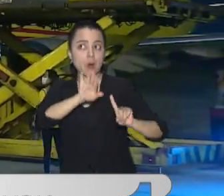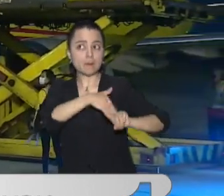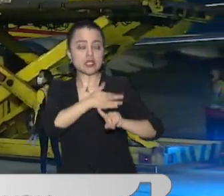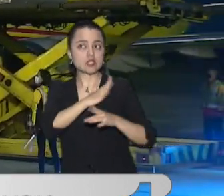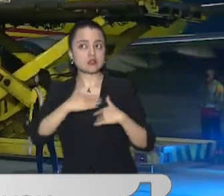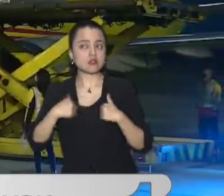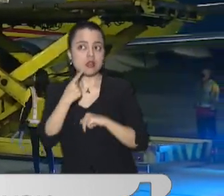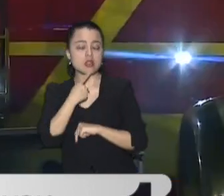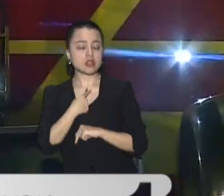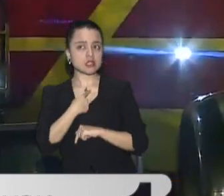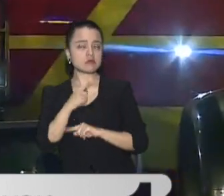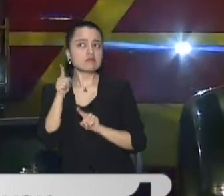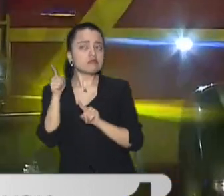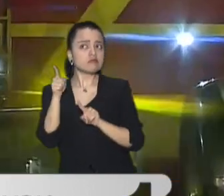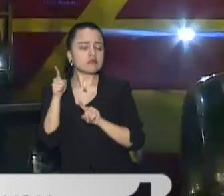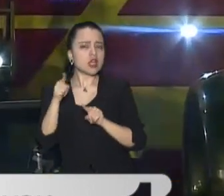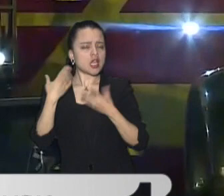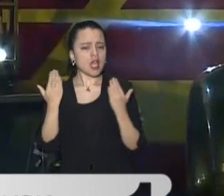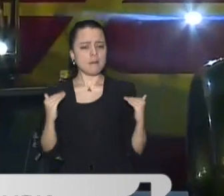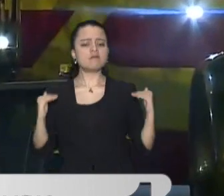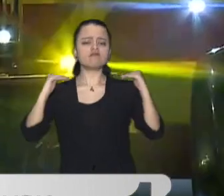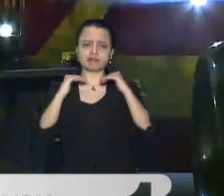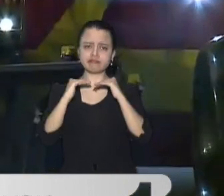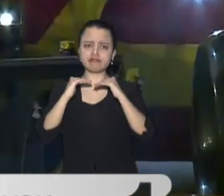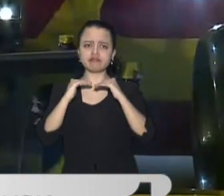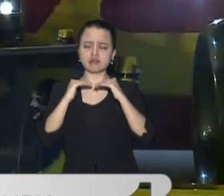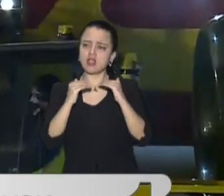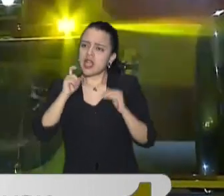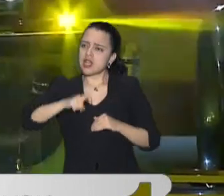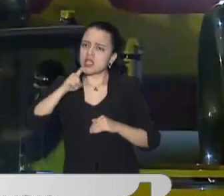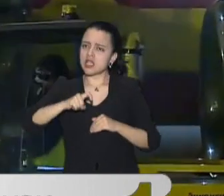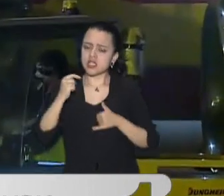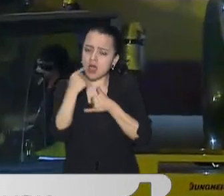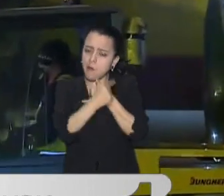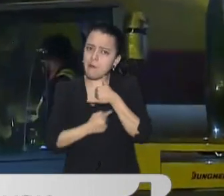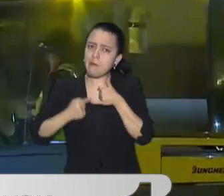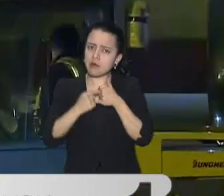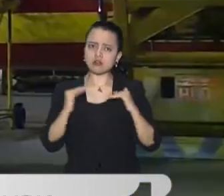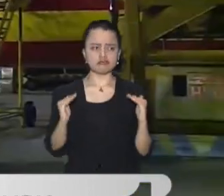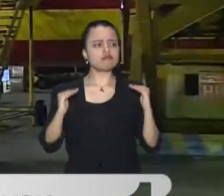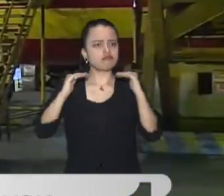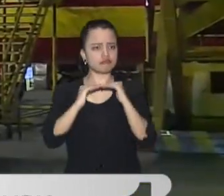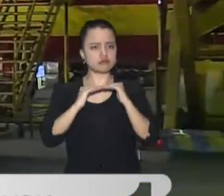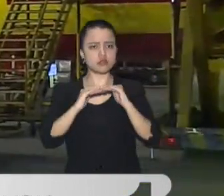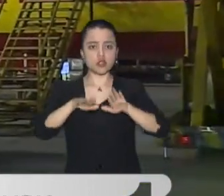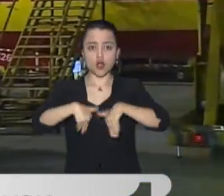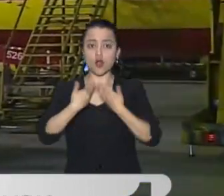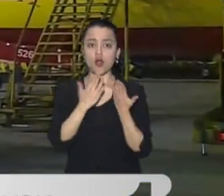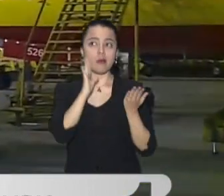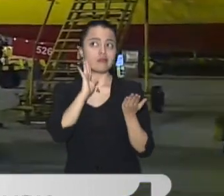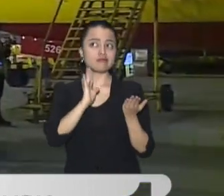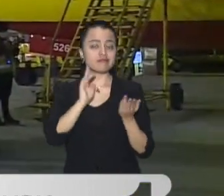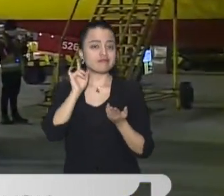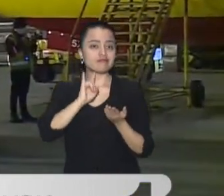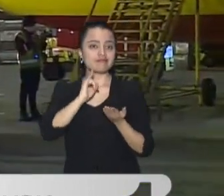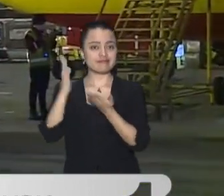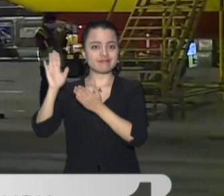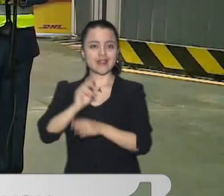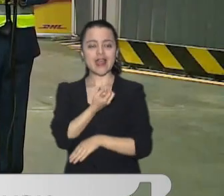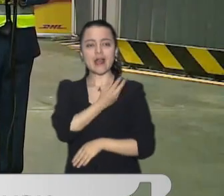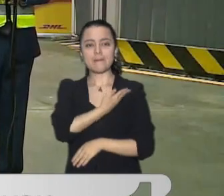es que esta distribución va a ser equitativa y dependiendo de lo que necesite cada territorio. Así va a ser la distribución. Escuchemos al viceministro.